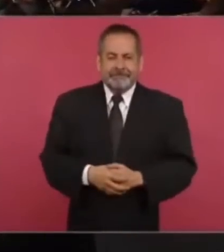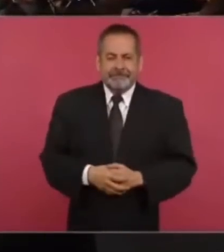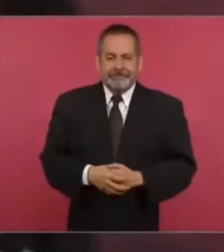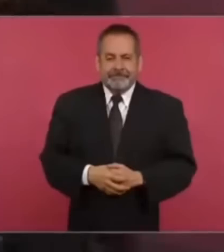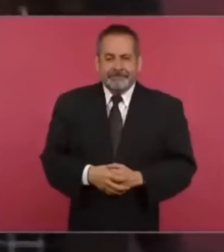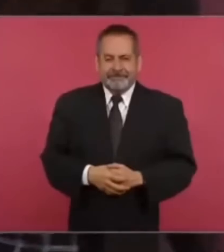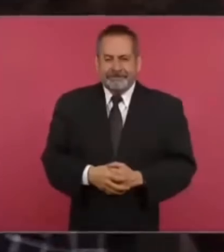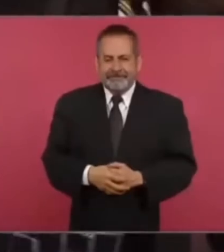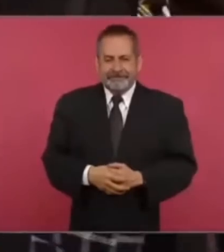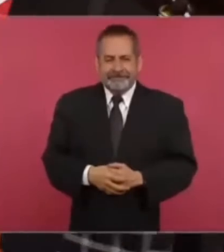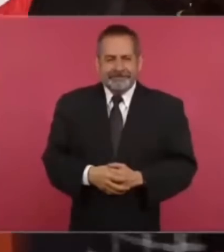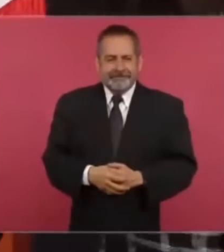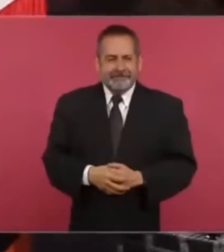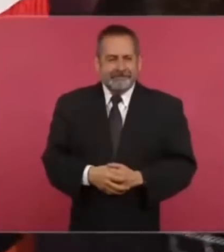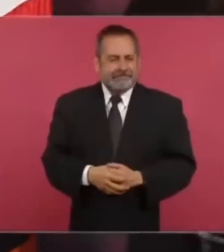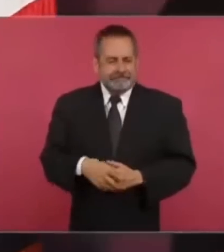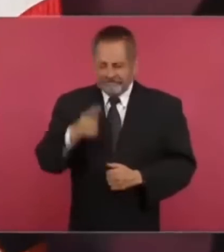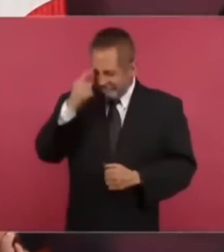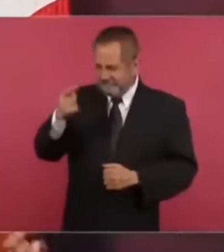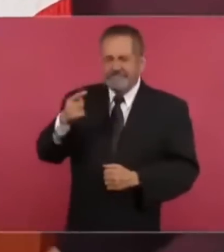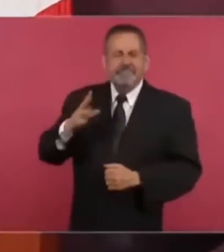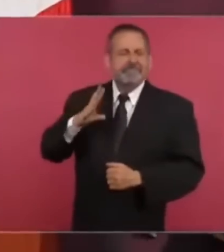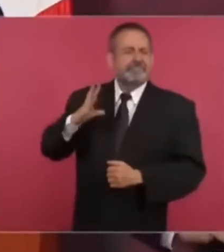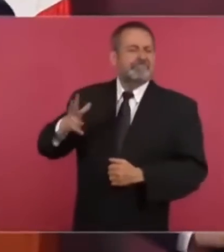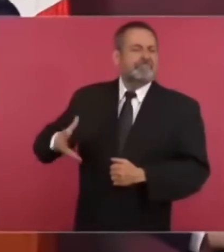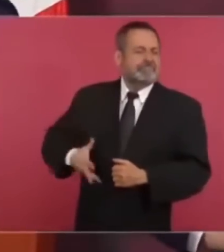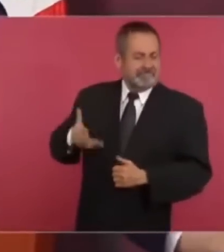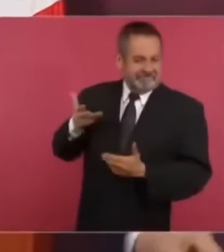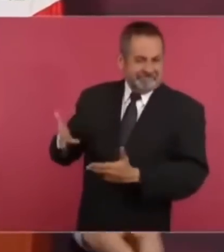Sí. Tengan, qué orgullo.